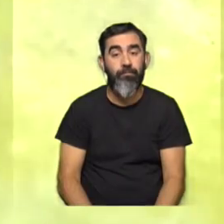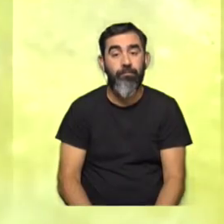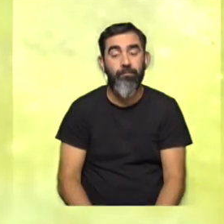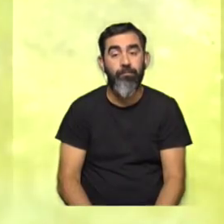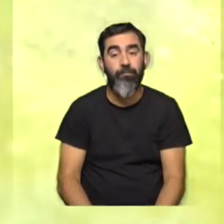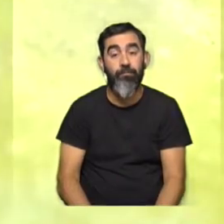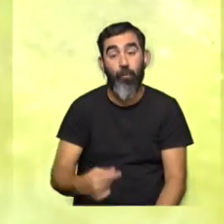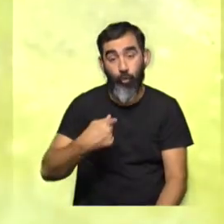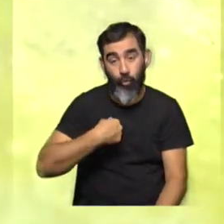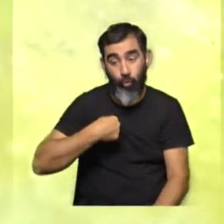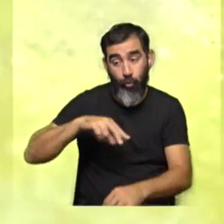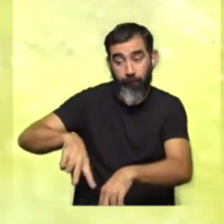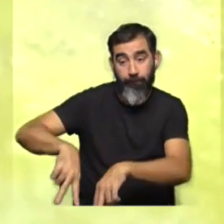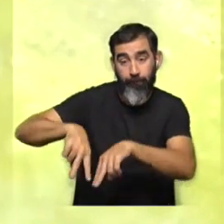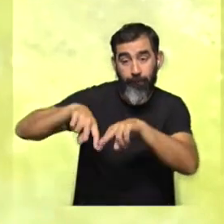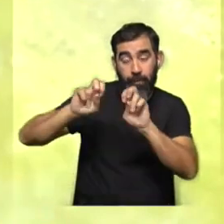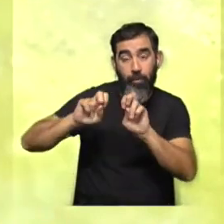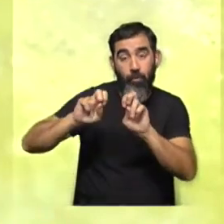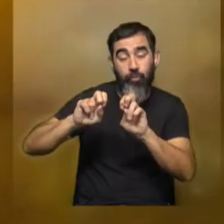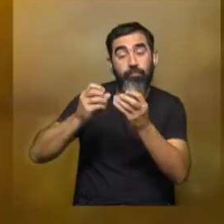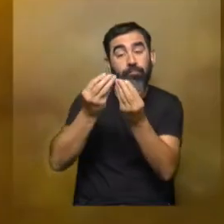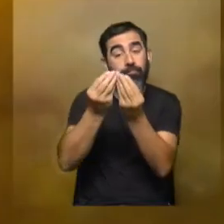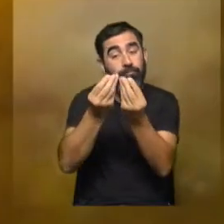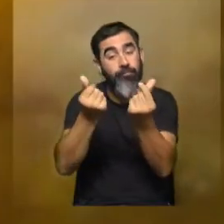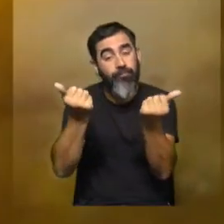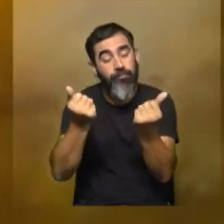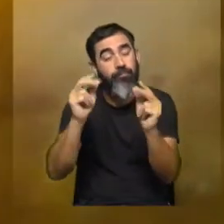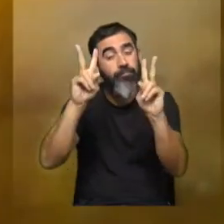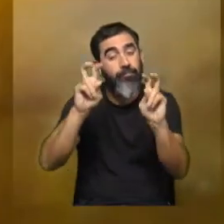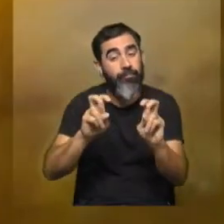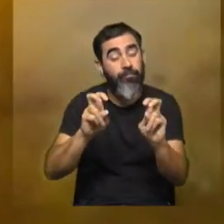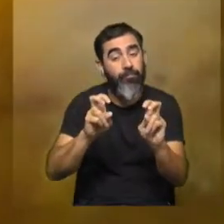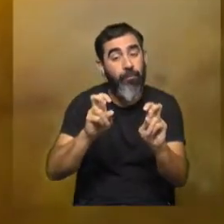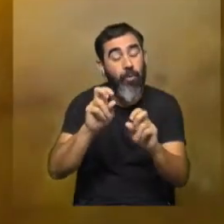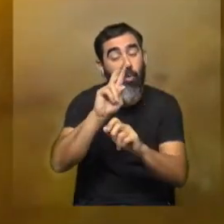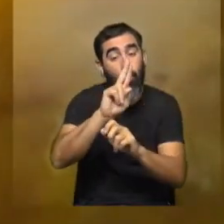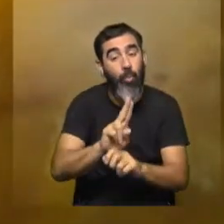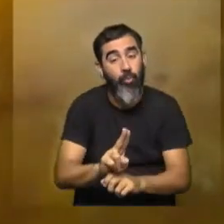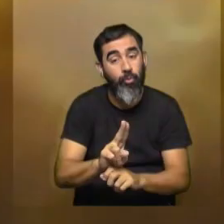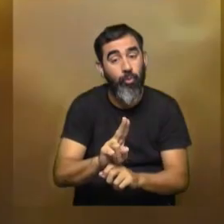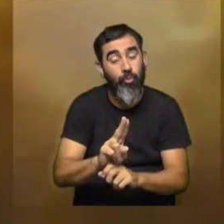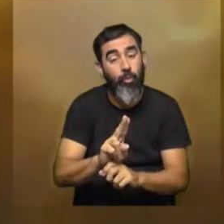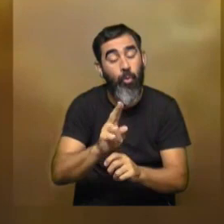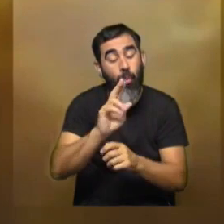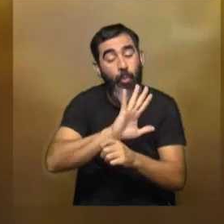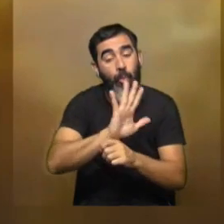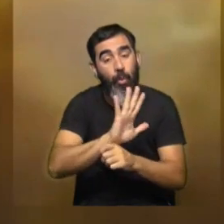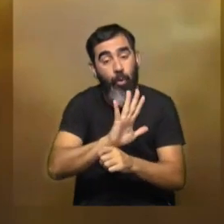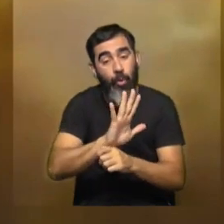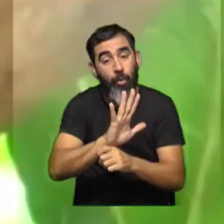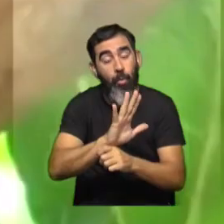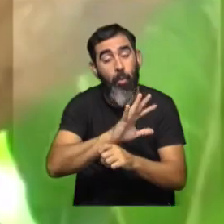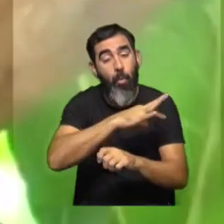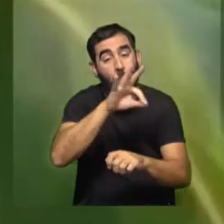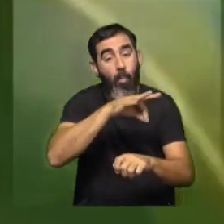Lo que yo estudio es termorrecepción y para eso utilizo un modelo biológico que es la mosca de